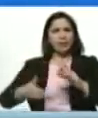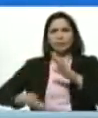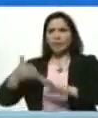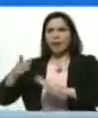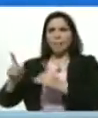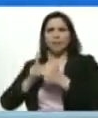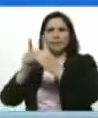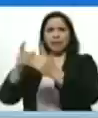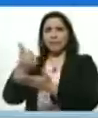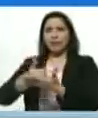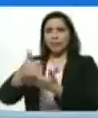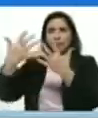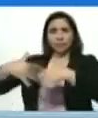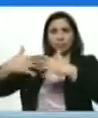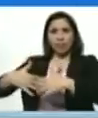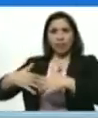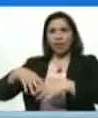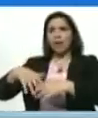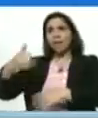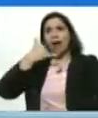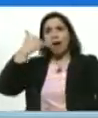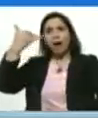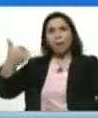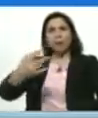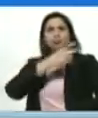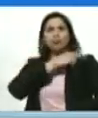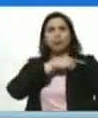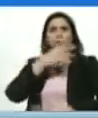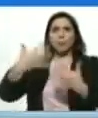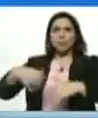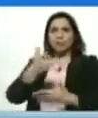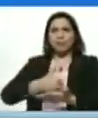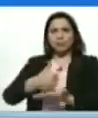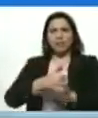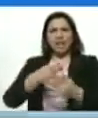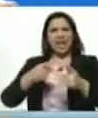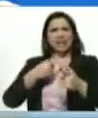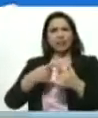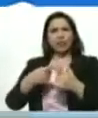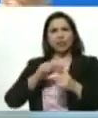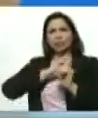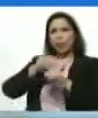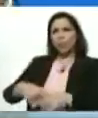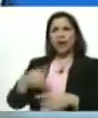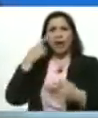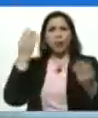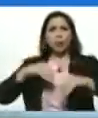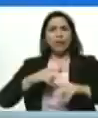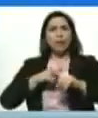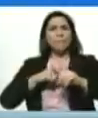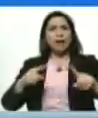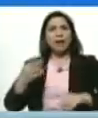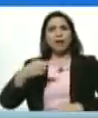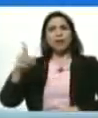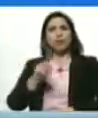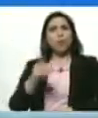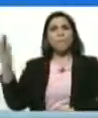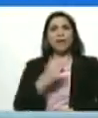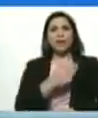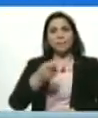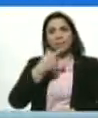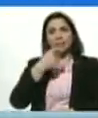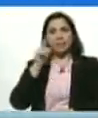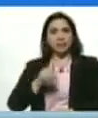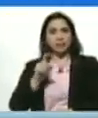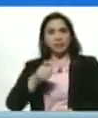farmacéuticas llaman a las dueños de las empresas farmacéuticas y tumban los convenios para que no vengan las medicinas que necesitan